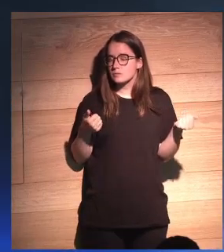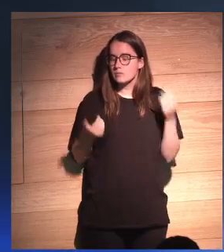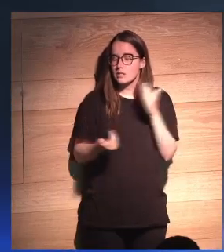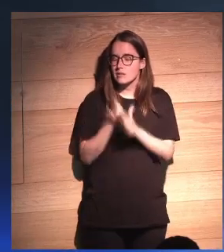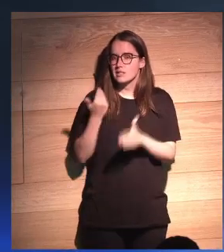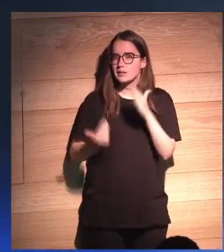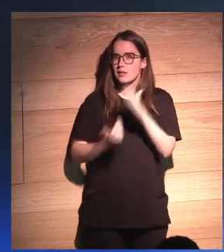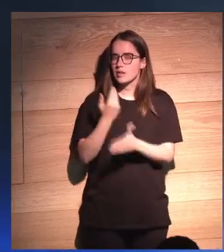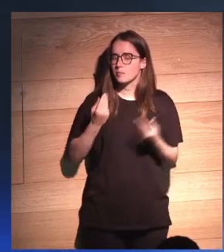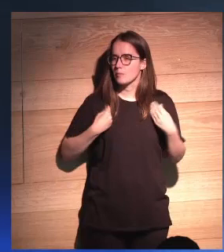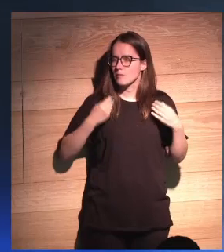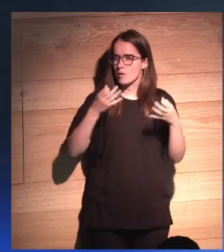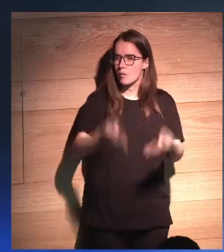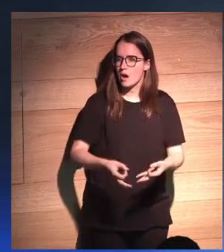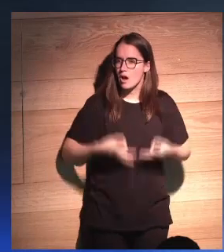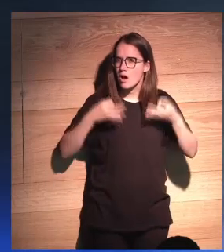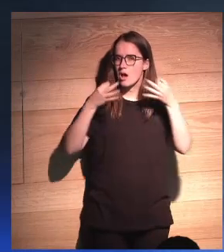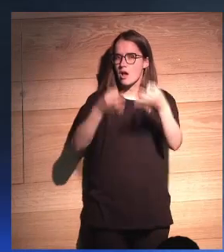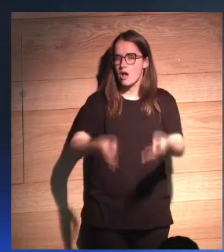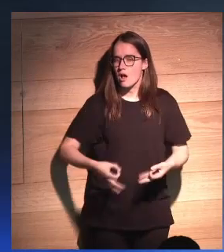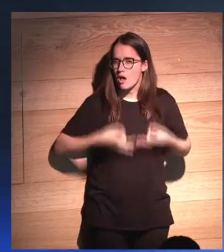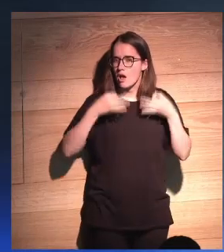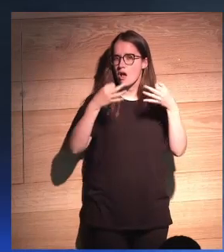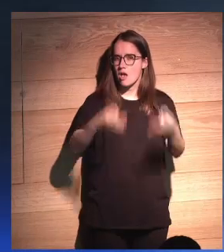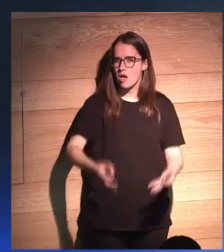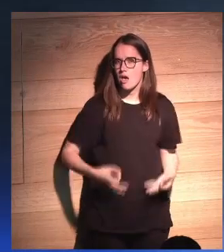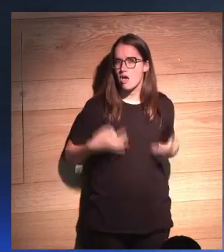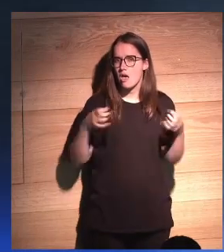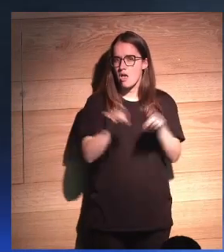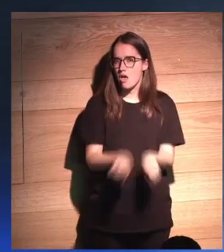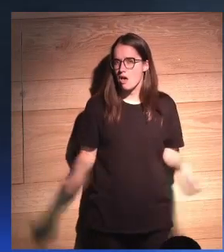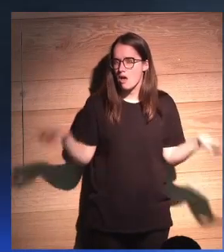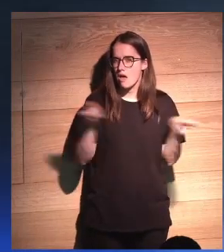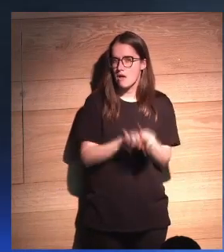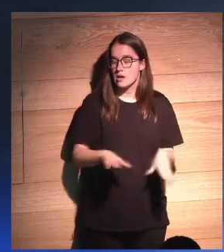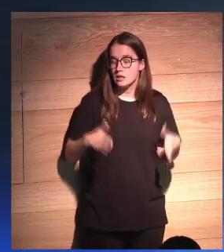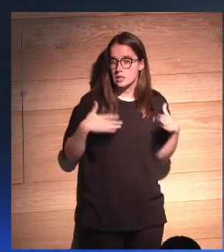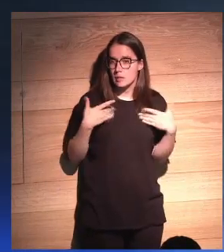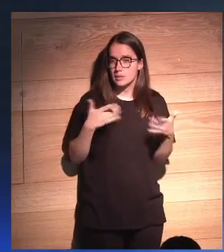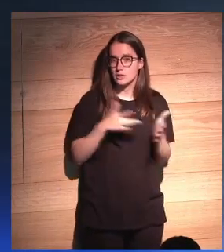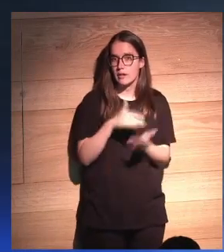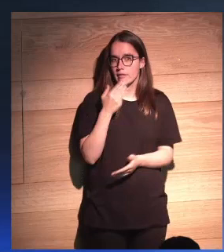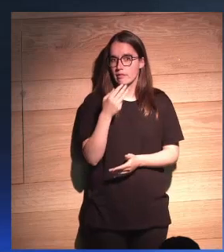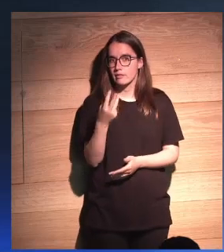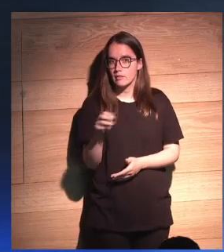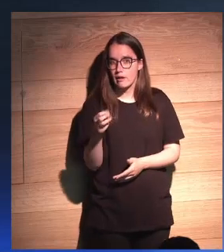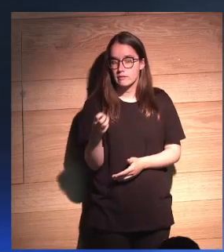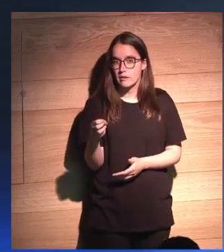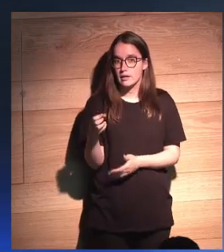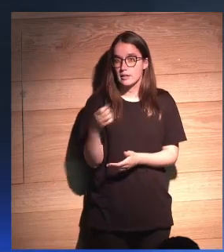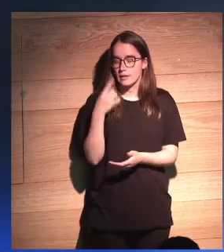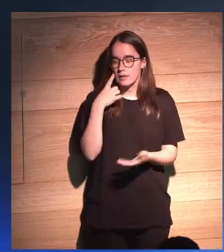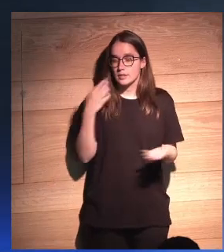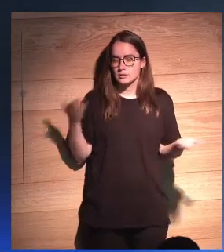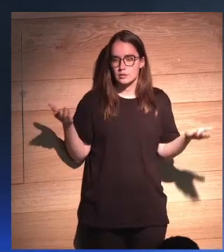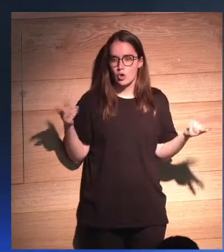día tras día estás viviendo lo mismo, la vida no avanza para ningún lado, pero de repente llegas un poco a ese primer abismo que son los 30 y